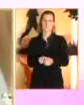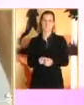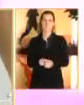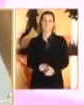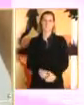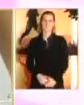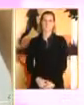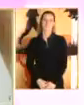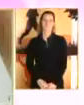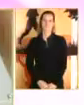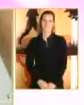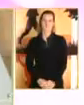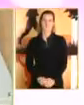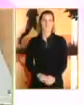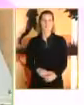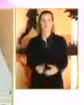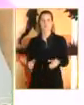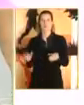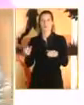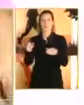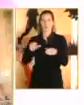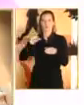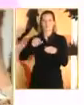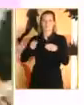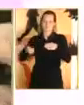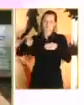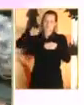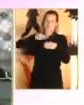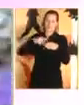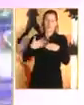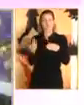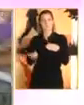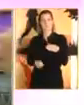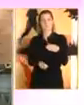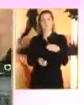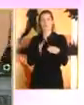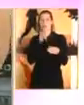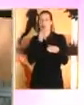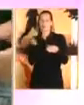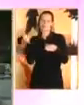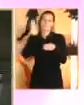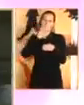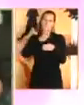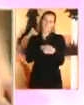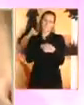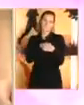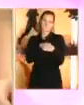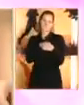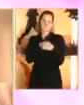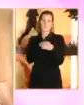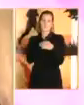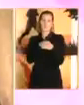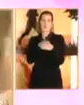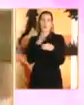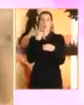vamos. Pero revolvemos un poquito. No, no sé qué es igual, toma una valeriana, ala. Y ahora ya lo tapamos, ¿vale? Pues ya veréis la diferencia de